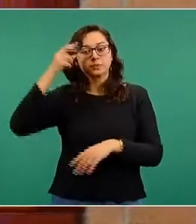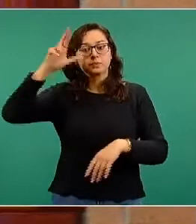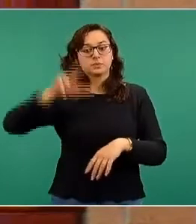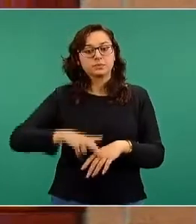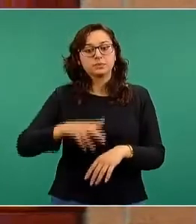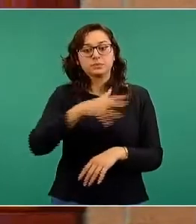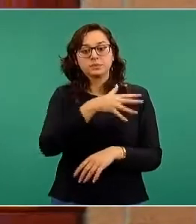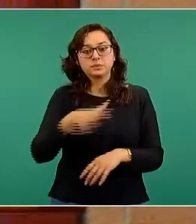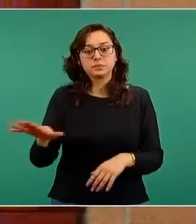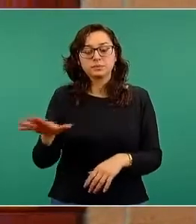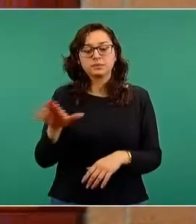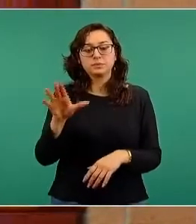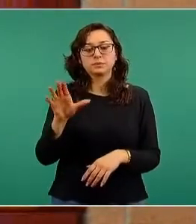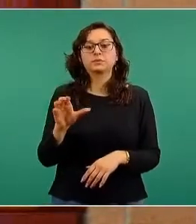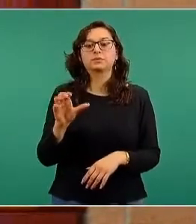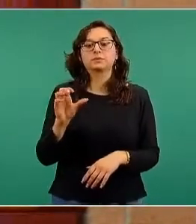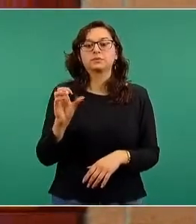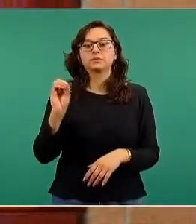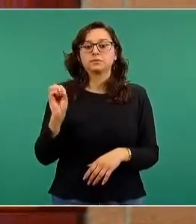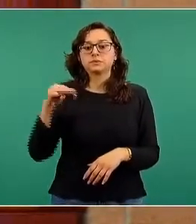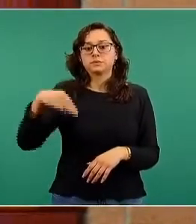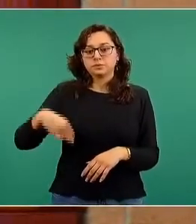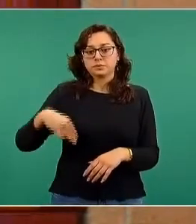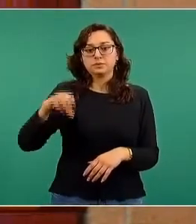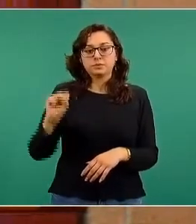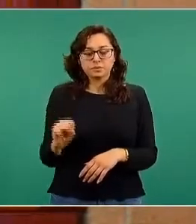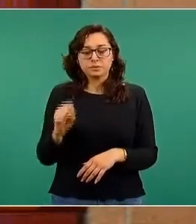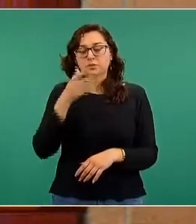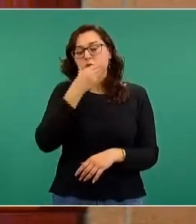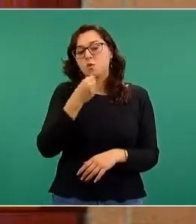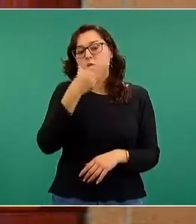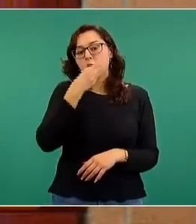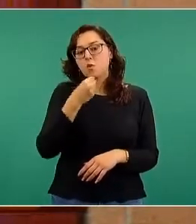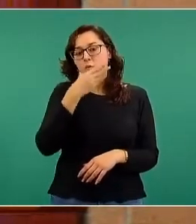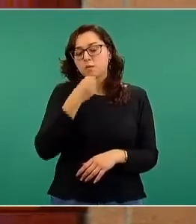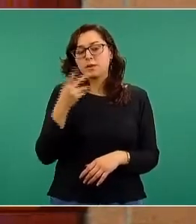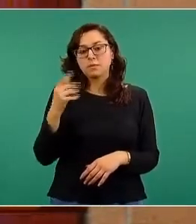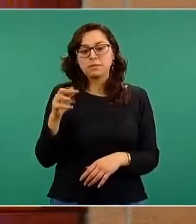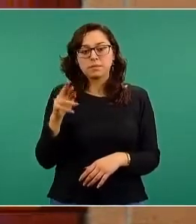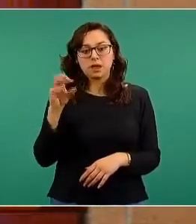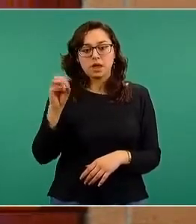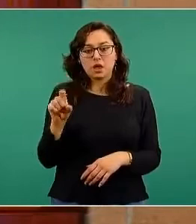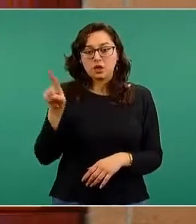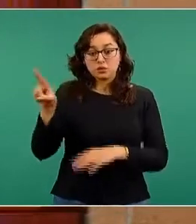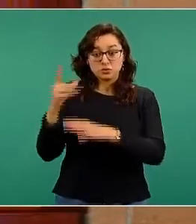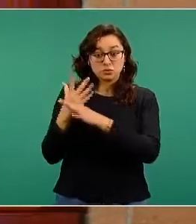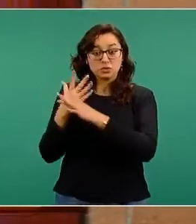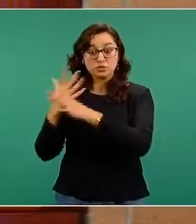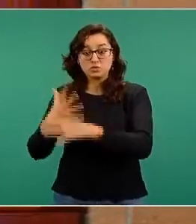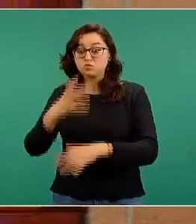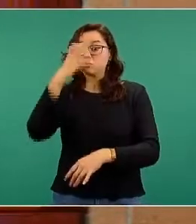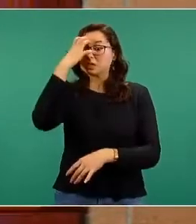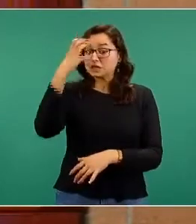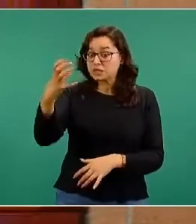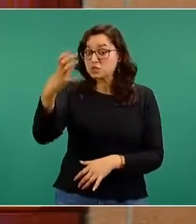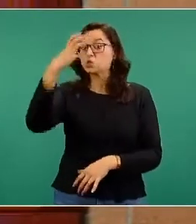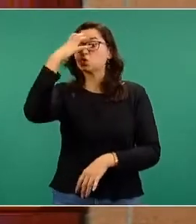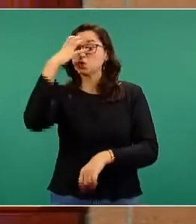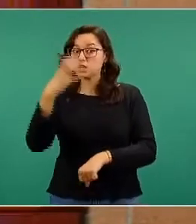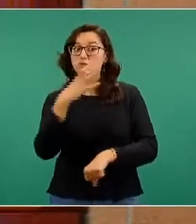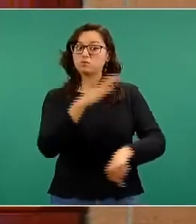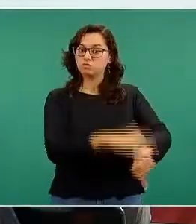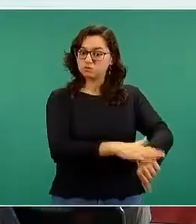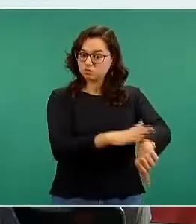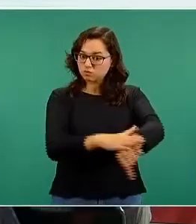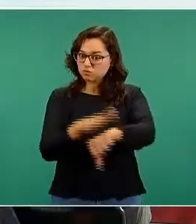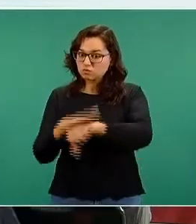de la Organización Mundial de la Salud, el doctor Tedros Adhanom Ghebreyesus, hacía un enfático, muy enfático llamado